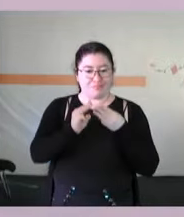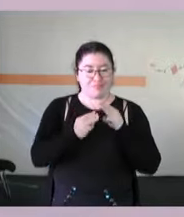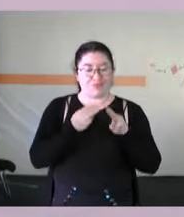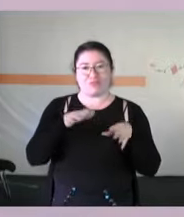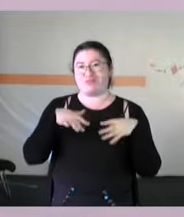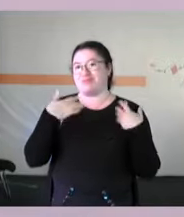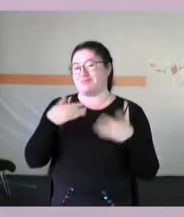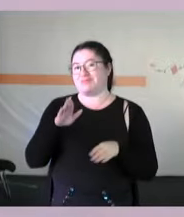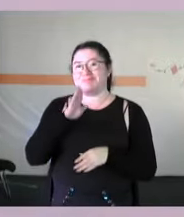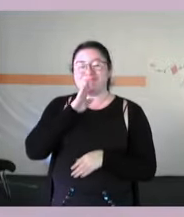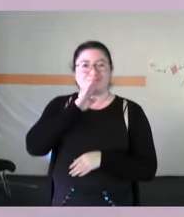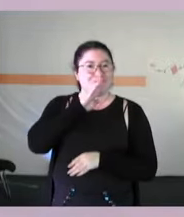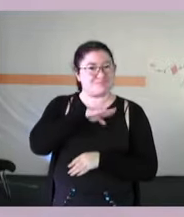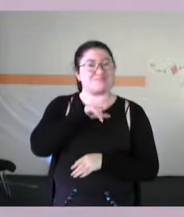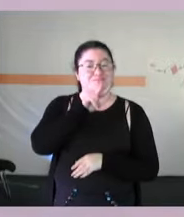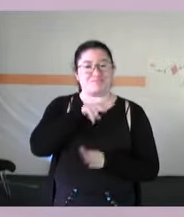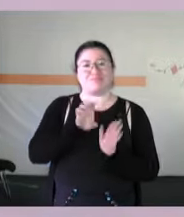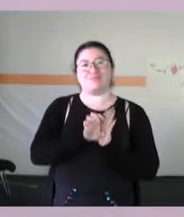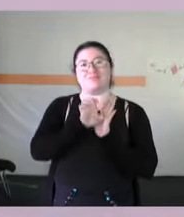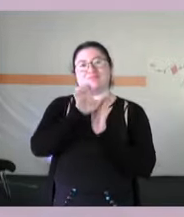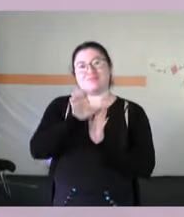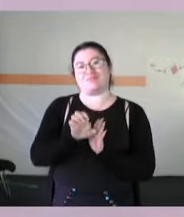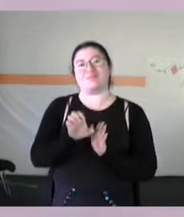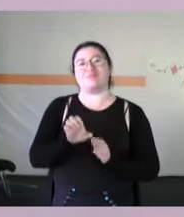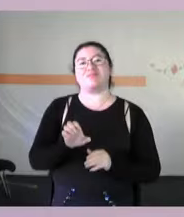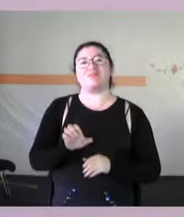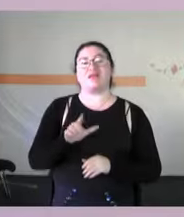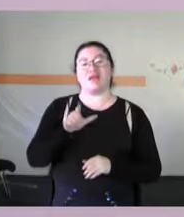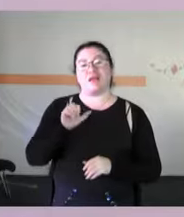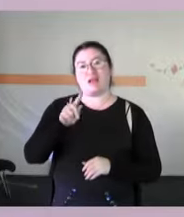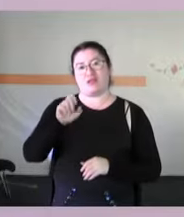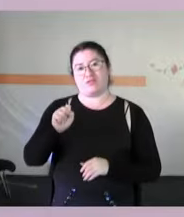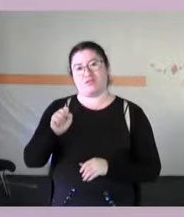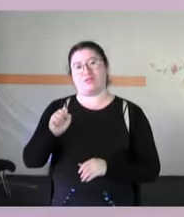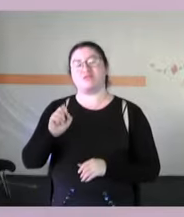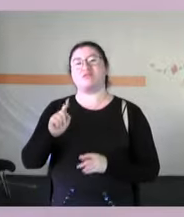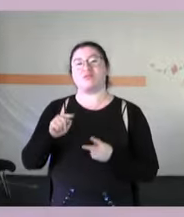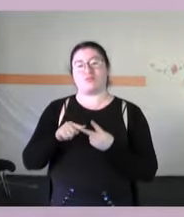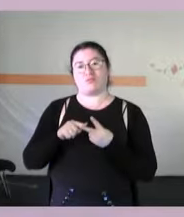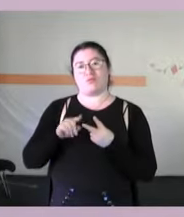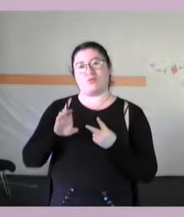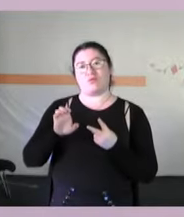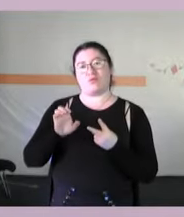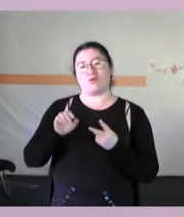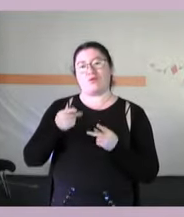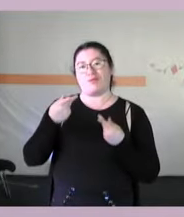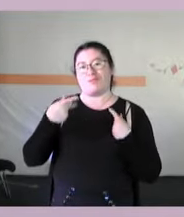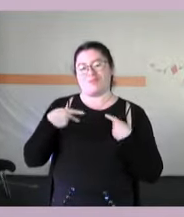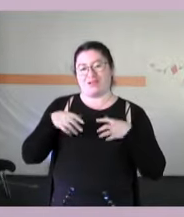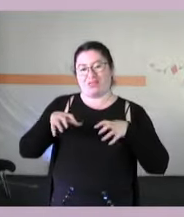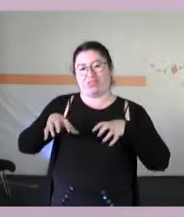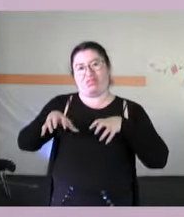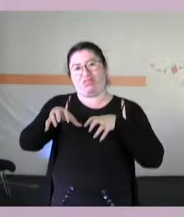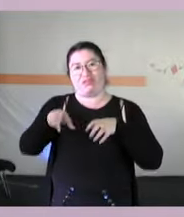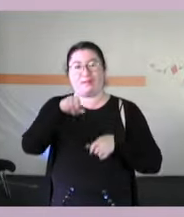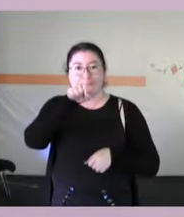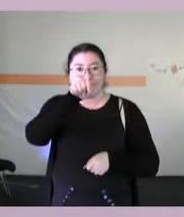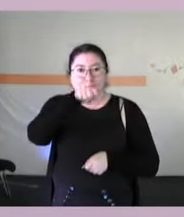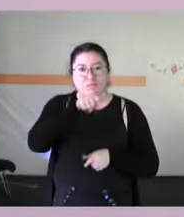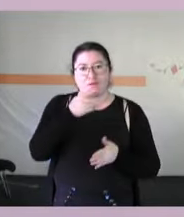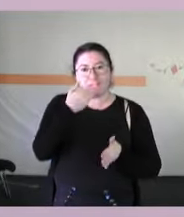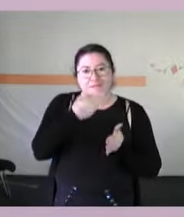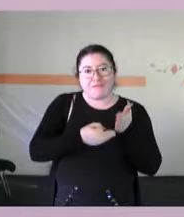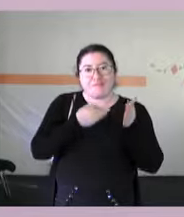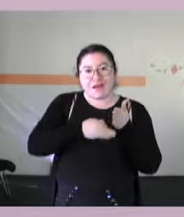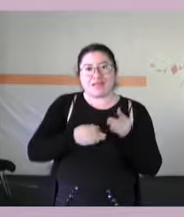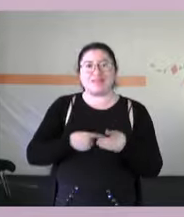of Us o Walking Dead, solo falta que se levanten los cadáveres, pero igual sería preferible eso a quedarnos